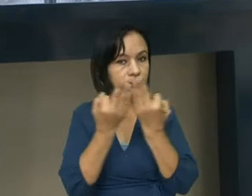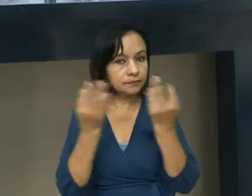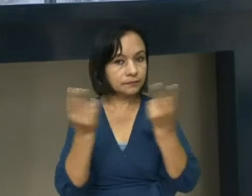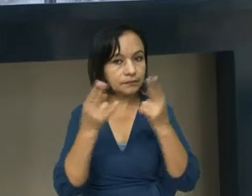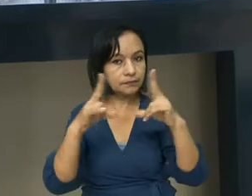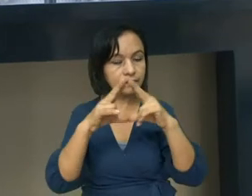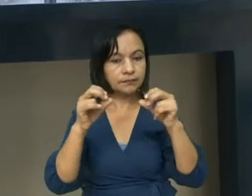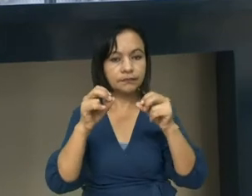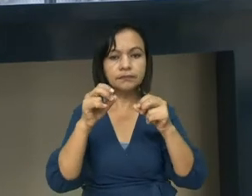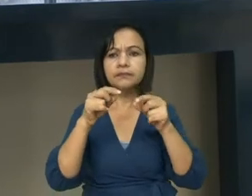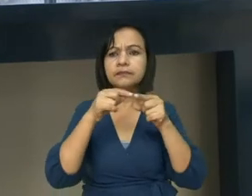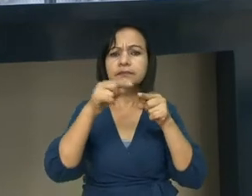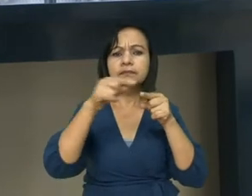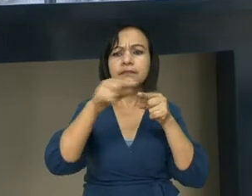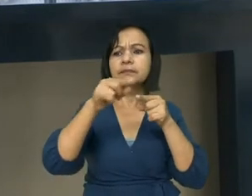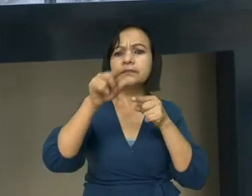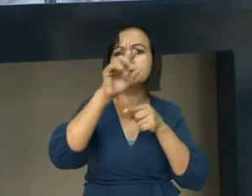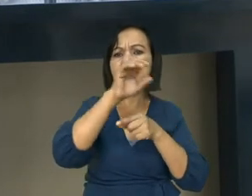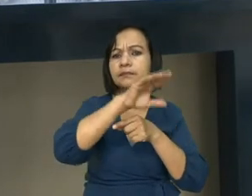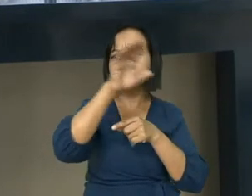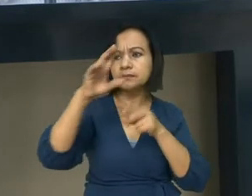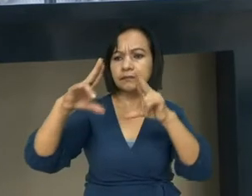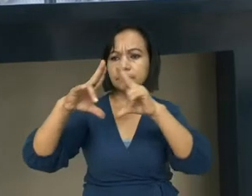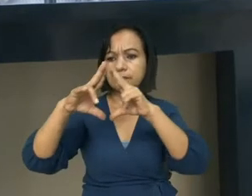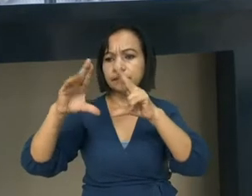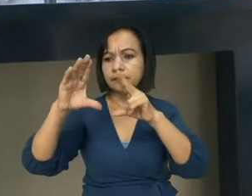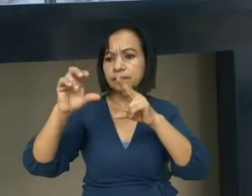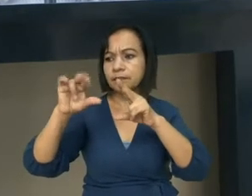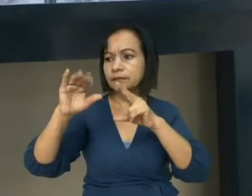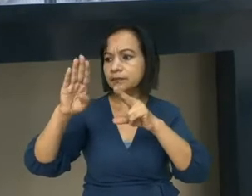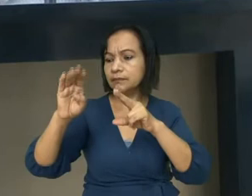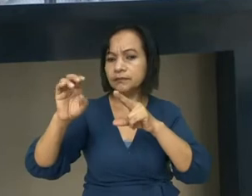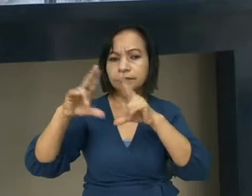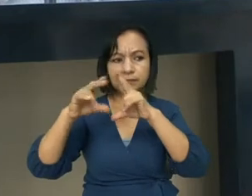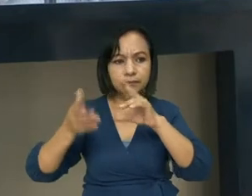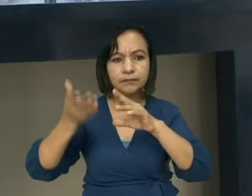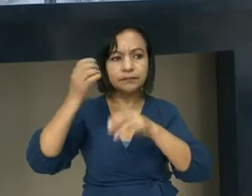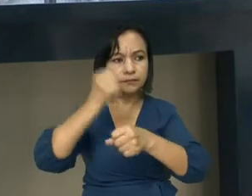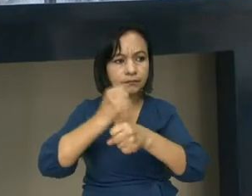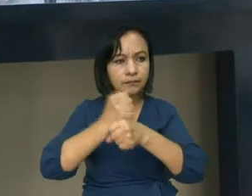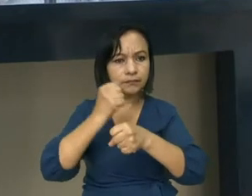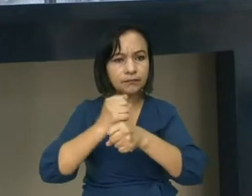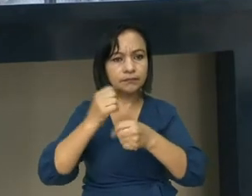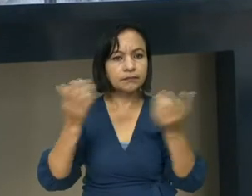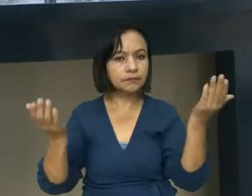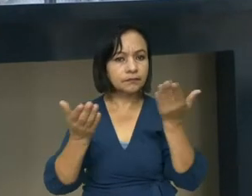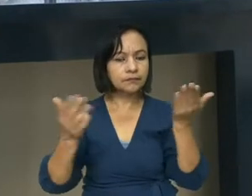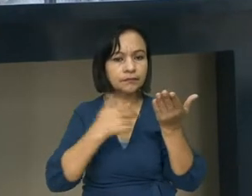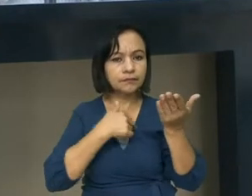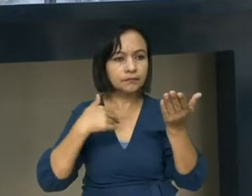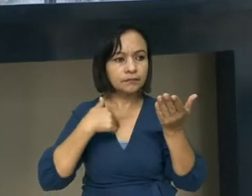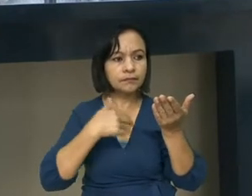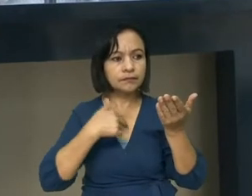en la zona rural y en la costa caribe nicaragüense. Cuéntenos qué continúa dentro de esos ejes de trabajo y pues conocer cómo van a irse